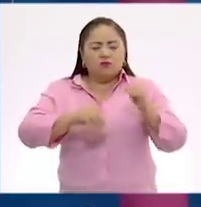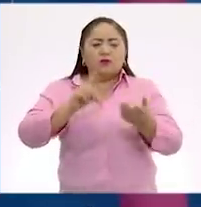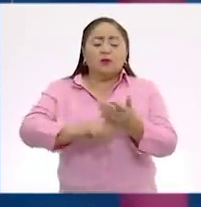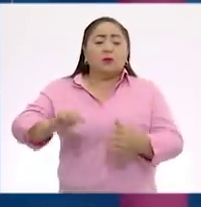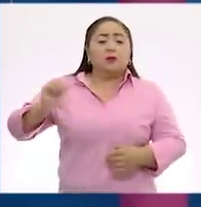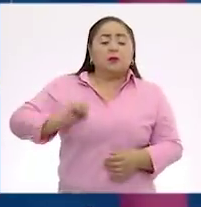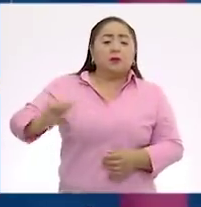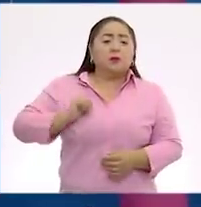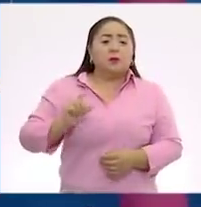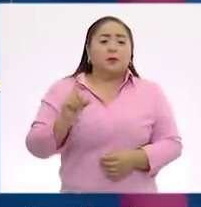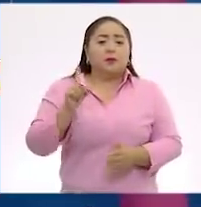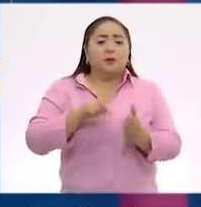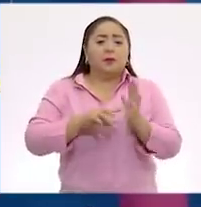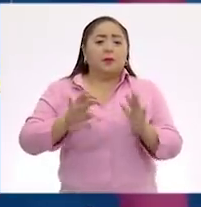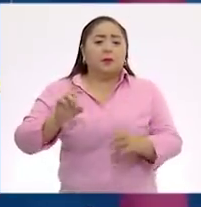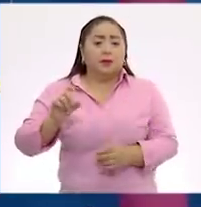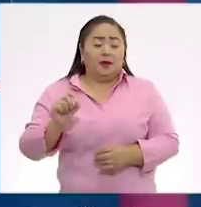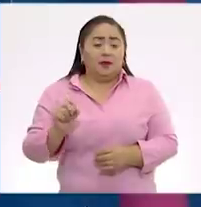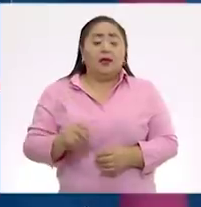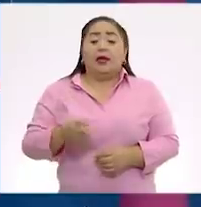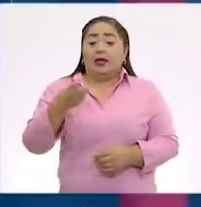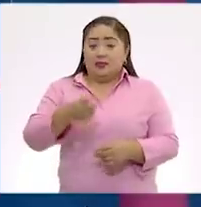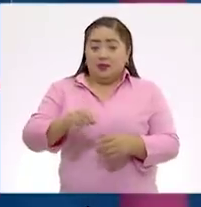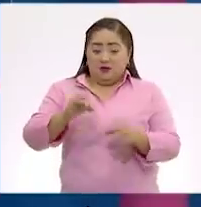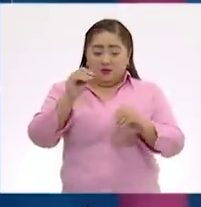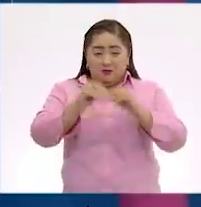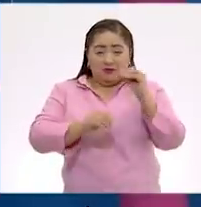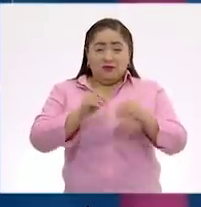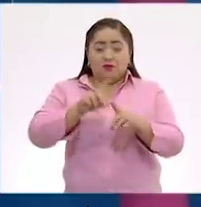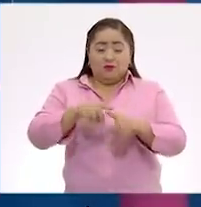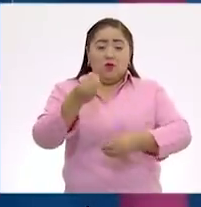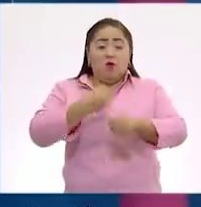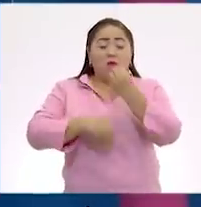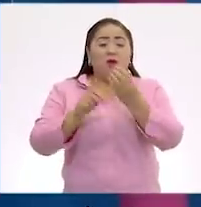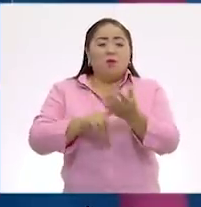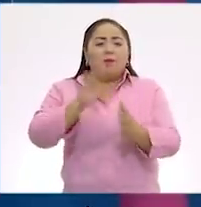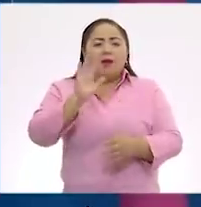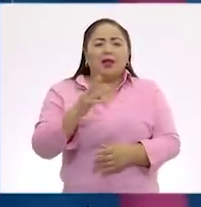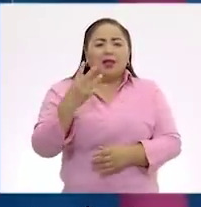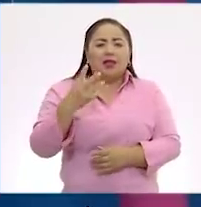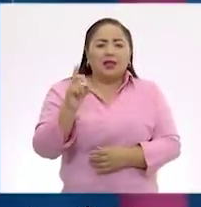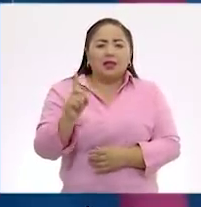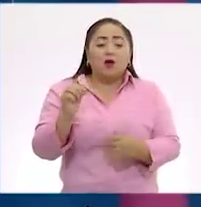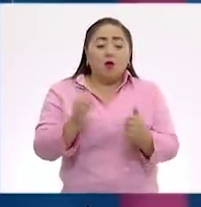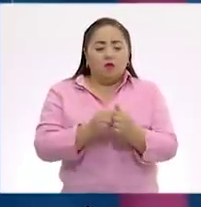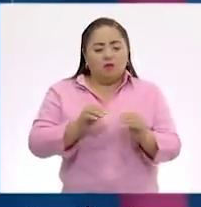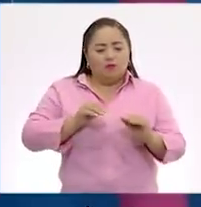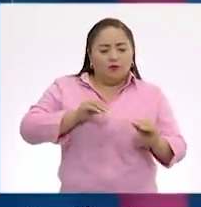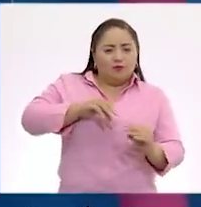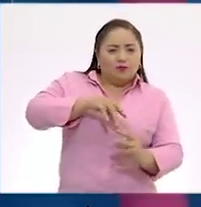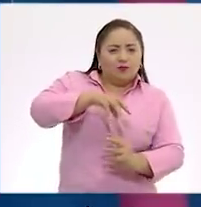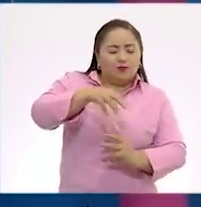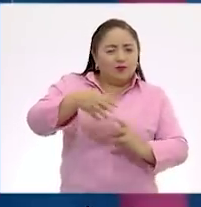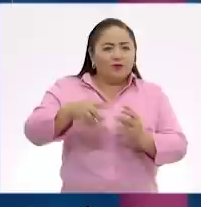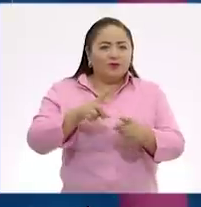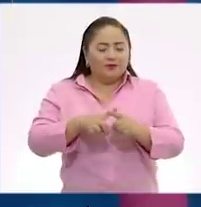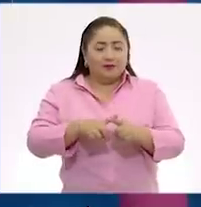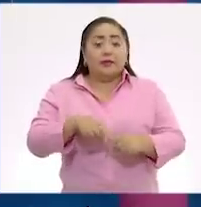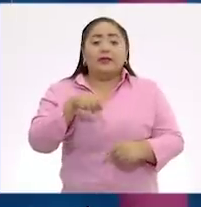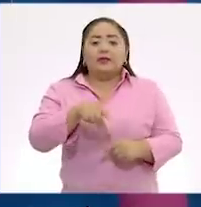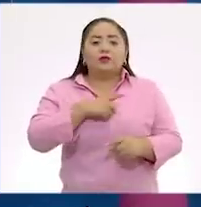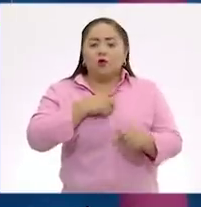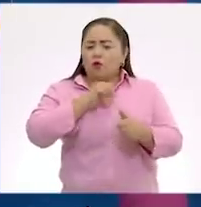siglo XX. La escultura cinética es una obra tridimensional con movimiento, Los móviles